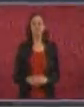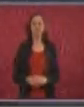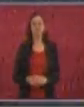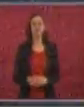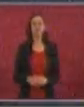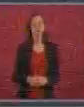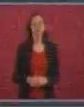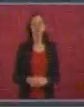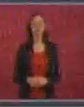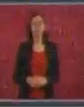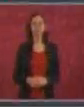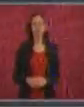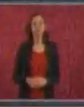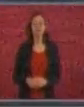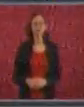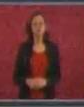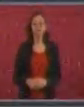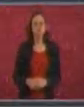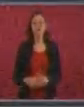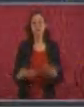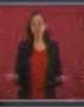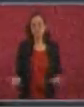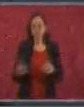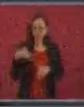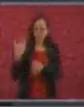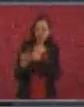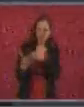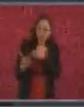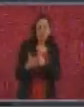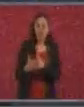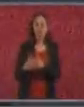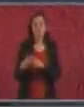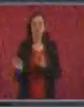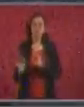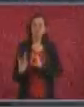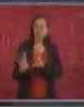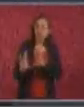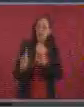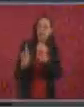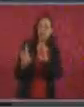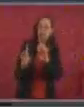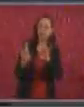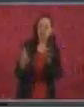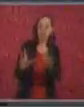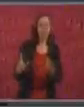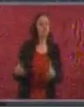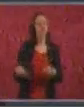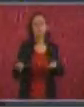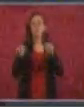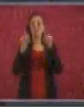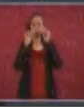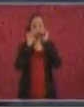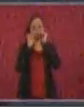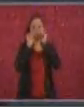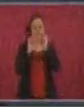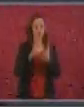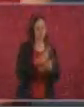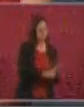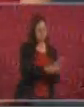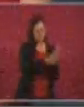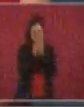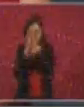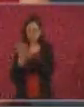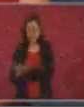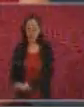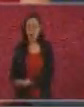dan una ayudadita, porque si él queda como provisional interino Monreal, está a un paso de convertirse o